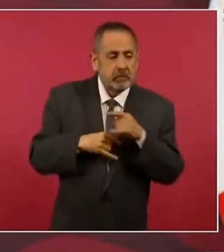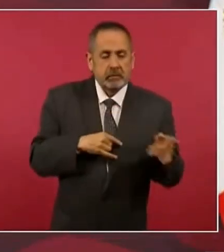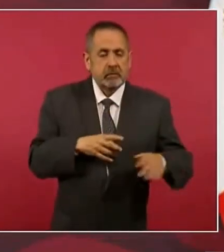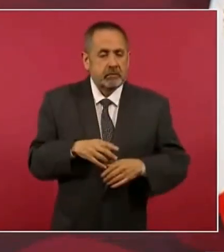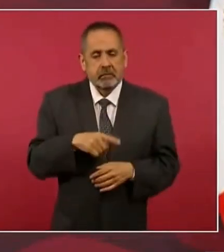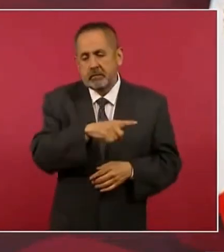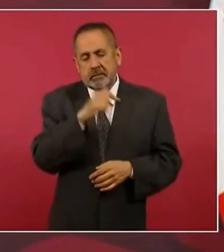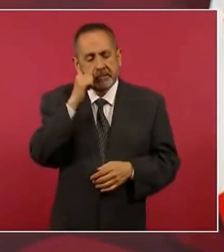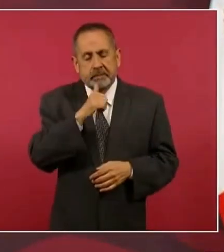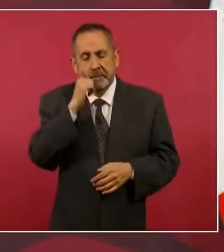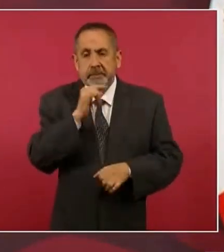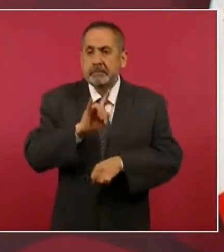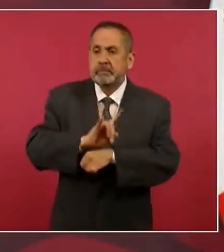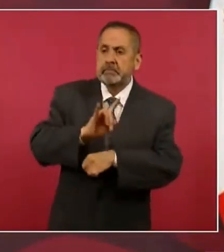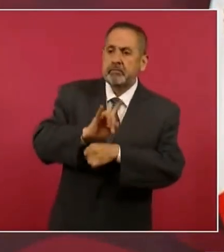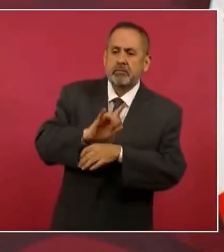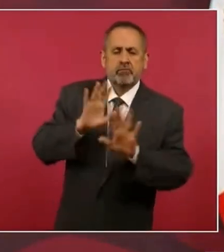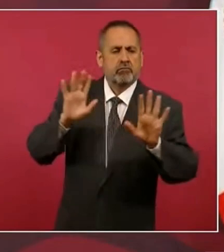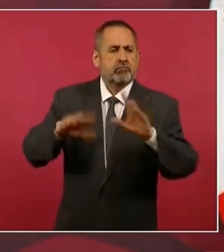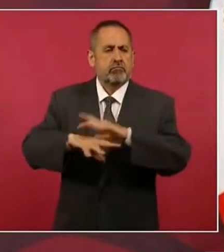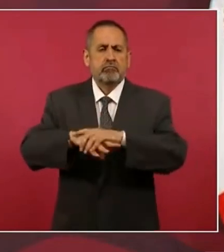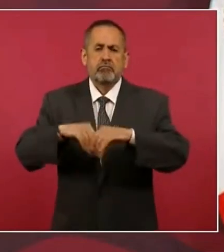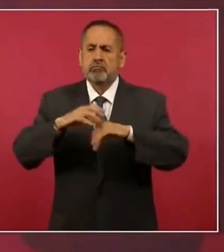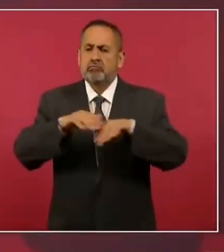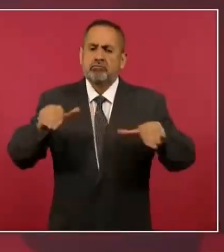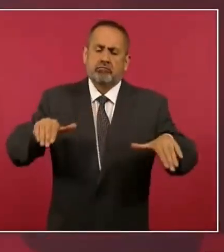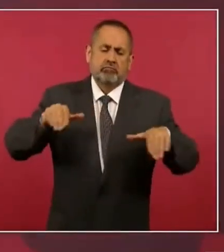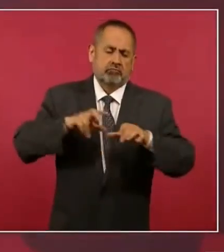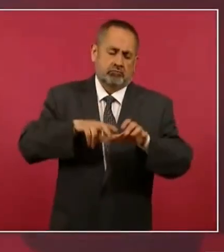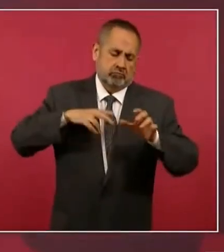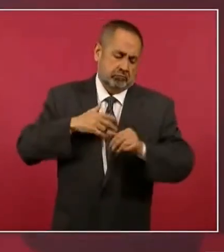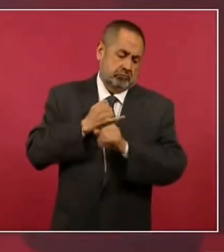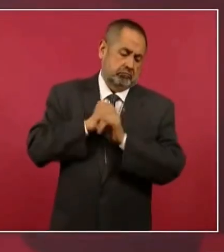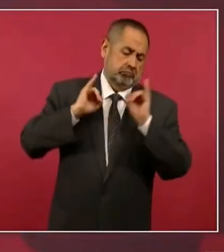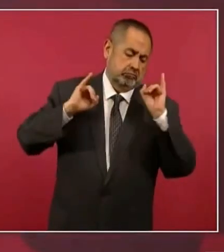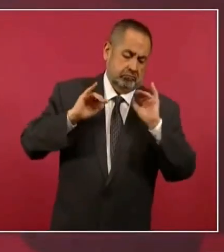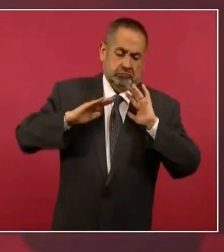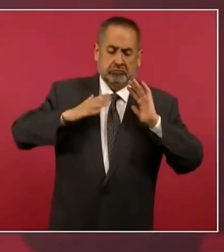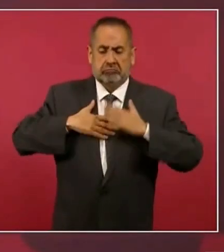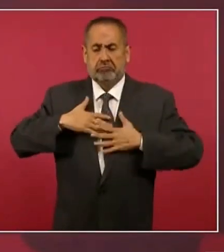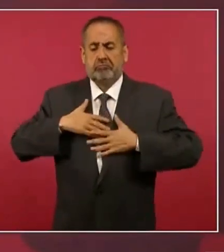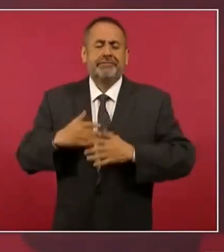fingían ser independientes, ser liberales,